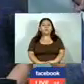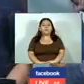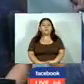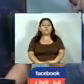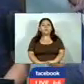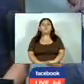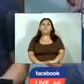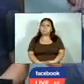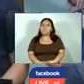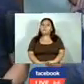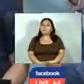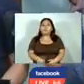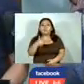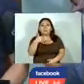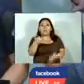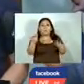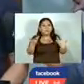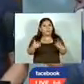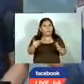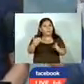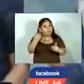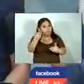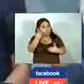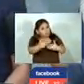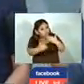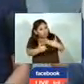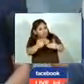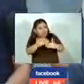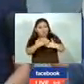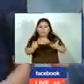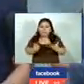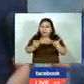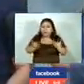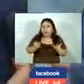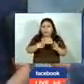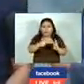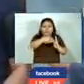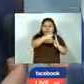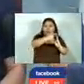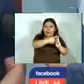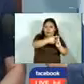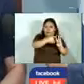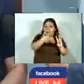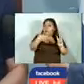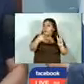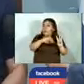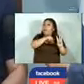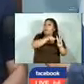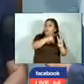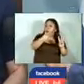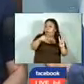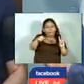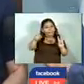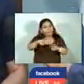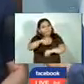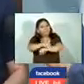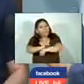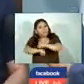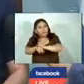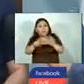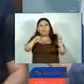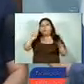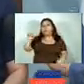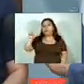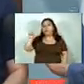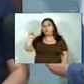Bien, hemos realizado un procedimiento en contra de tres imputados que ya se encuentran detenidos: el señor José